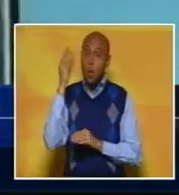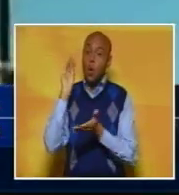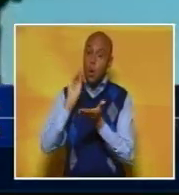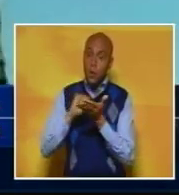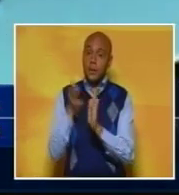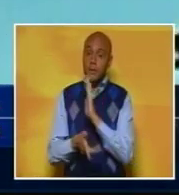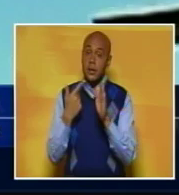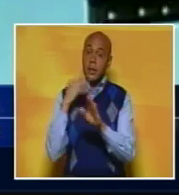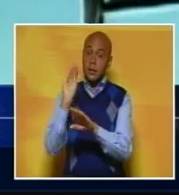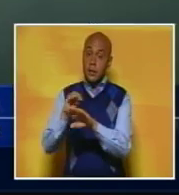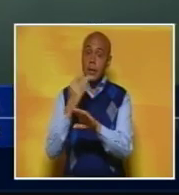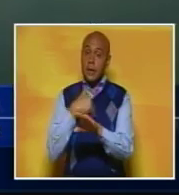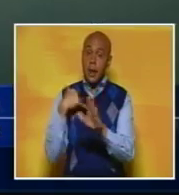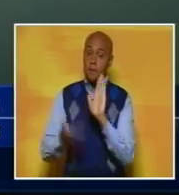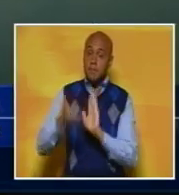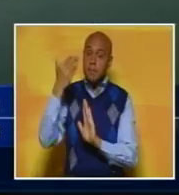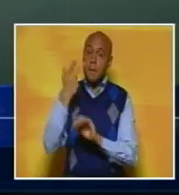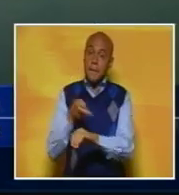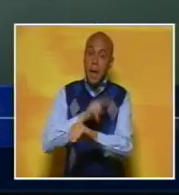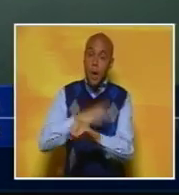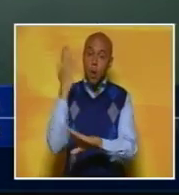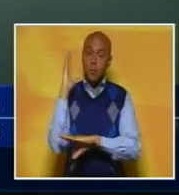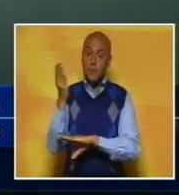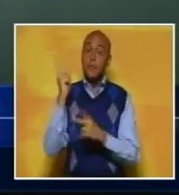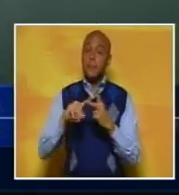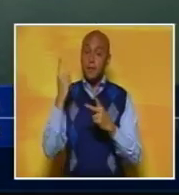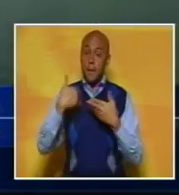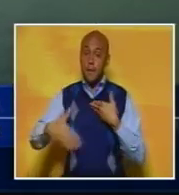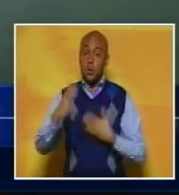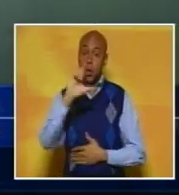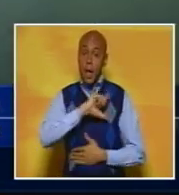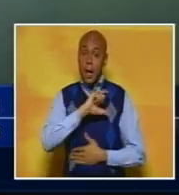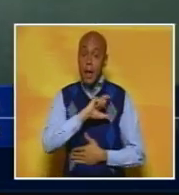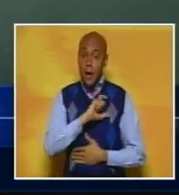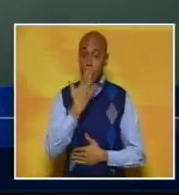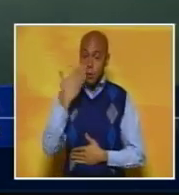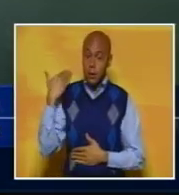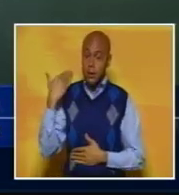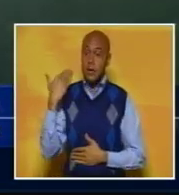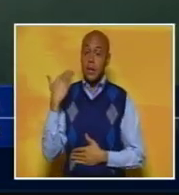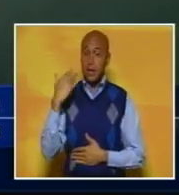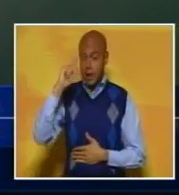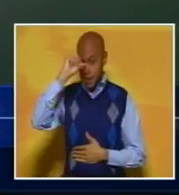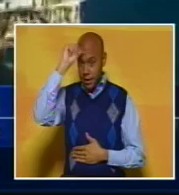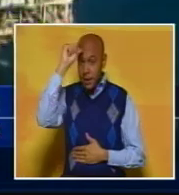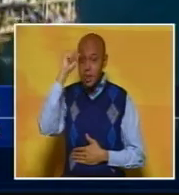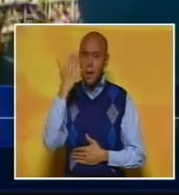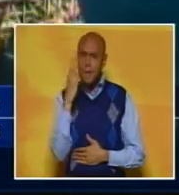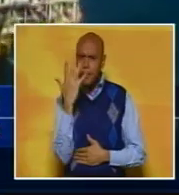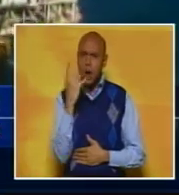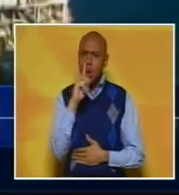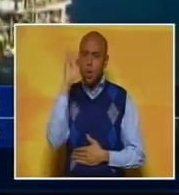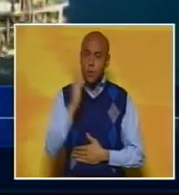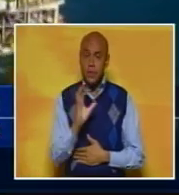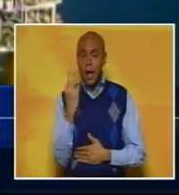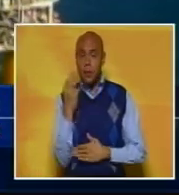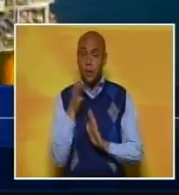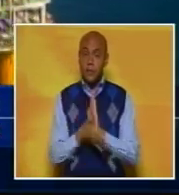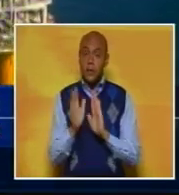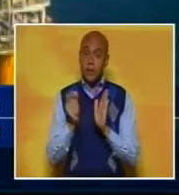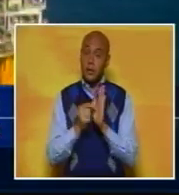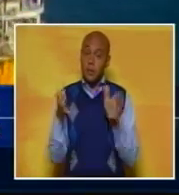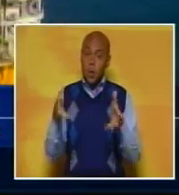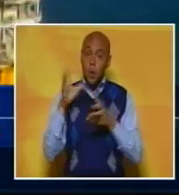sobre un aumento de medidas contra Venezuela, y en enero India representó aproximadamente 1/3 de las exportaciones petroleras de